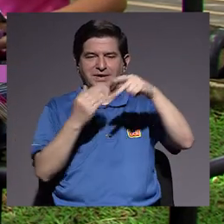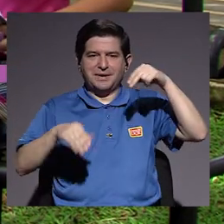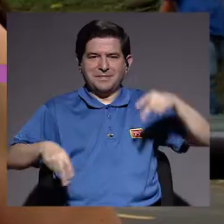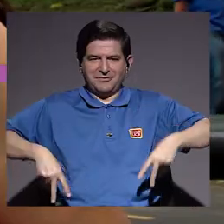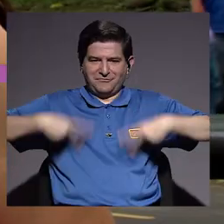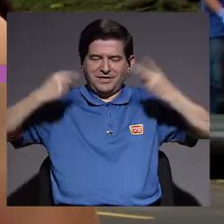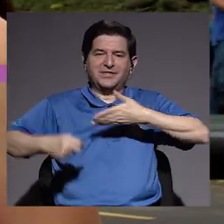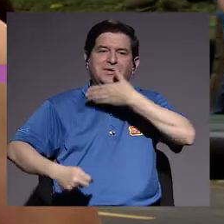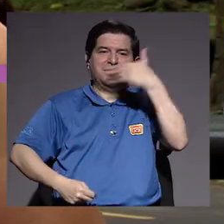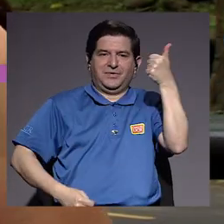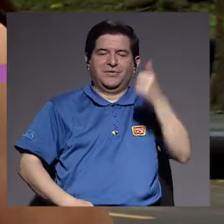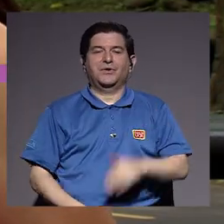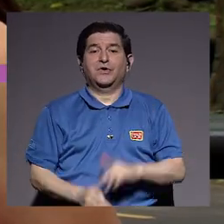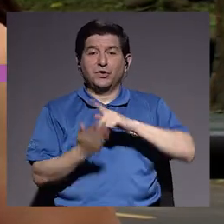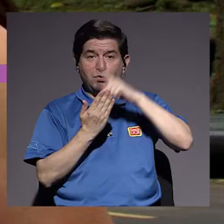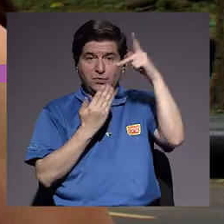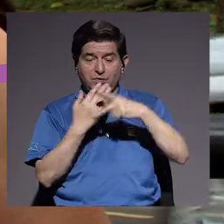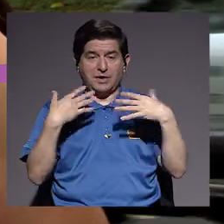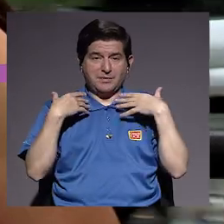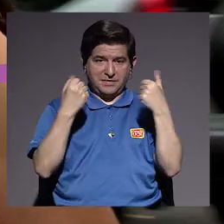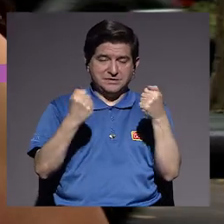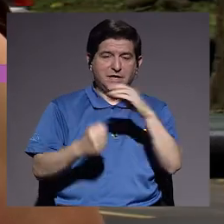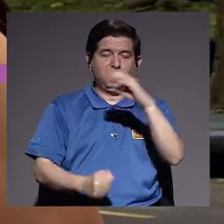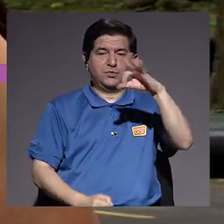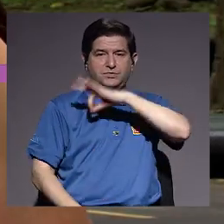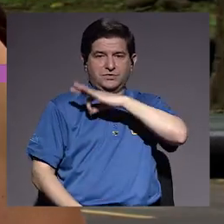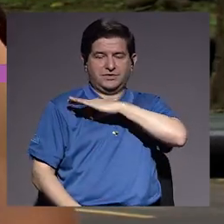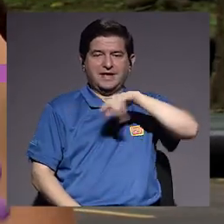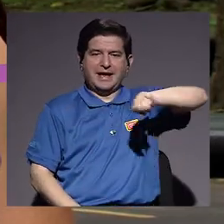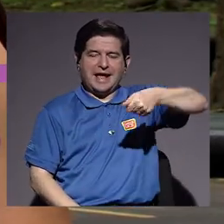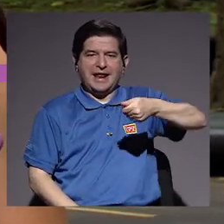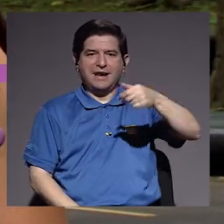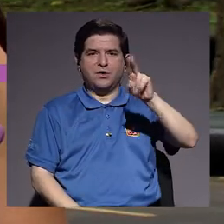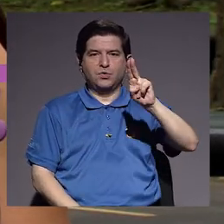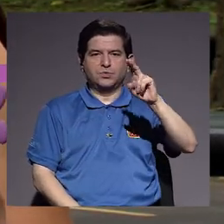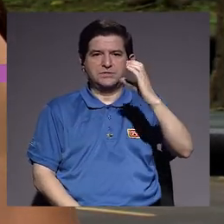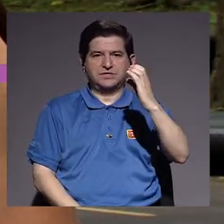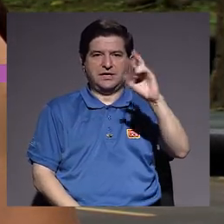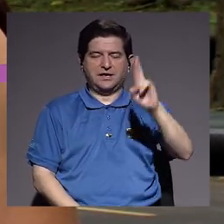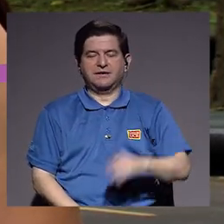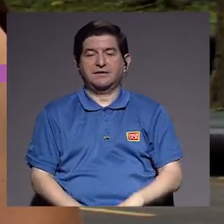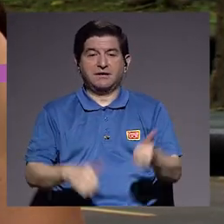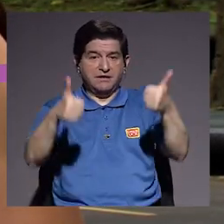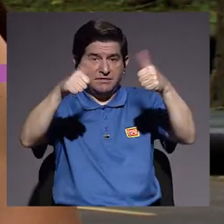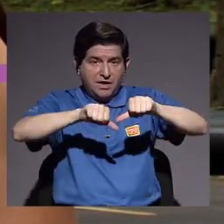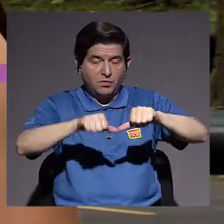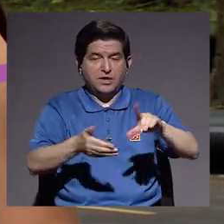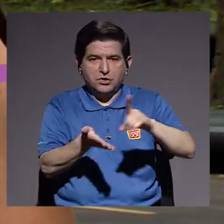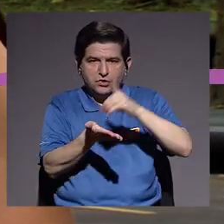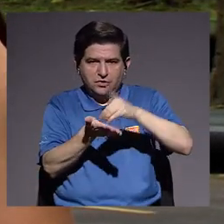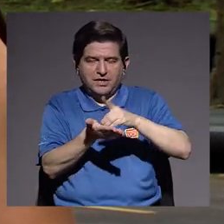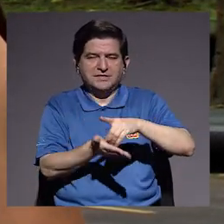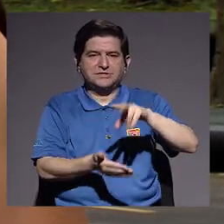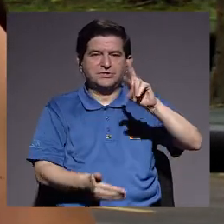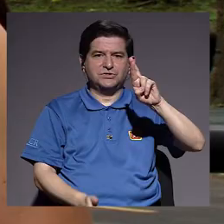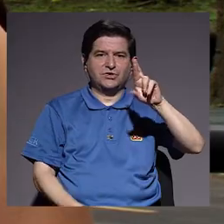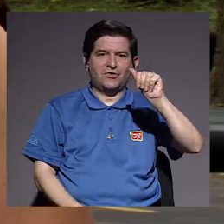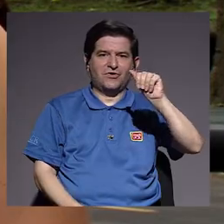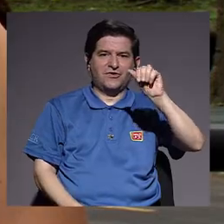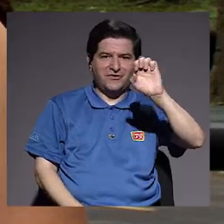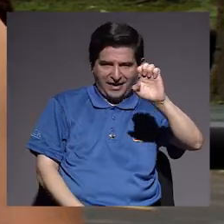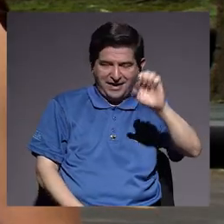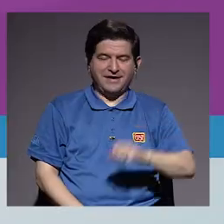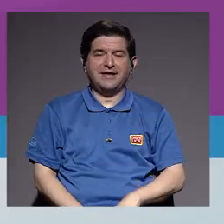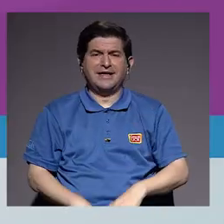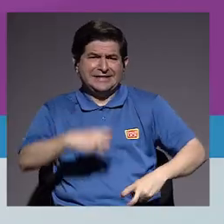vivir mejor. El programa de salud y bienestar de Canal UCR. Según el diccionario de la Real Academia Española, una